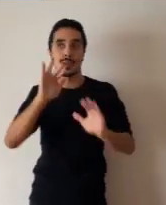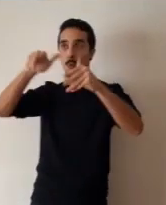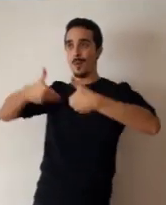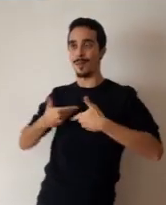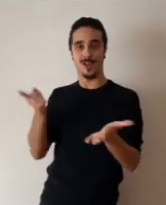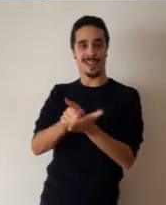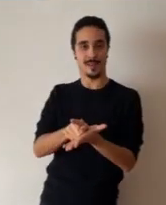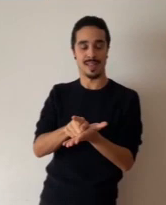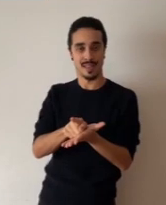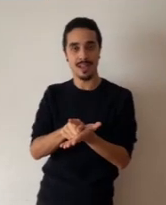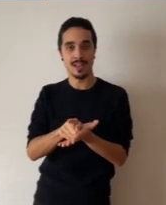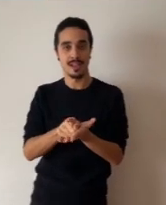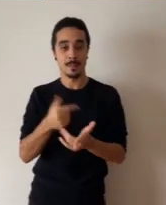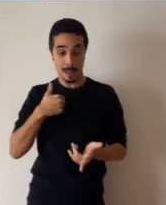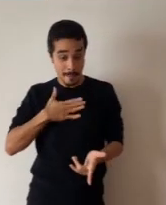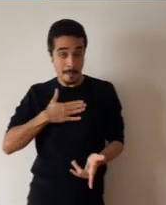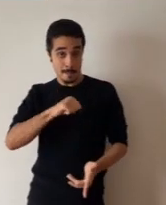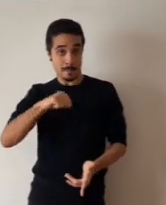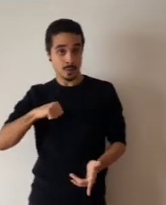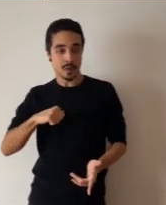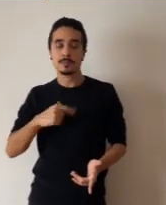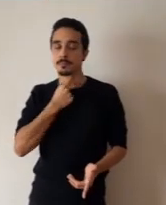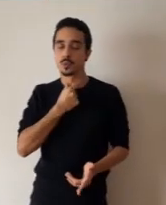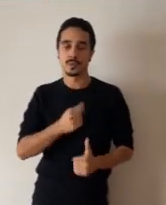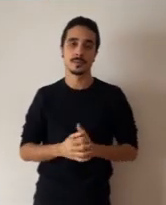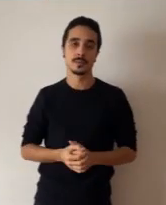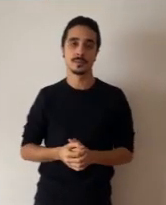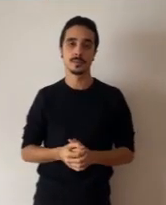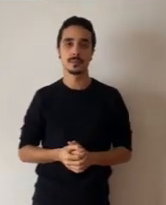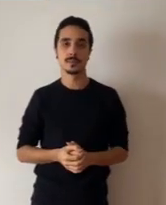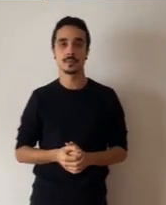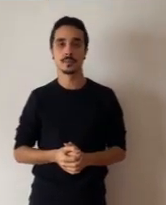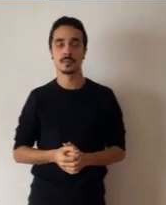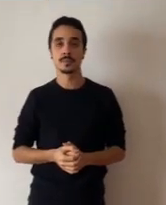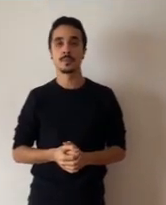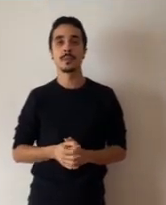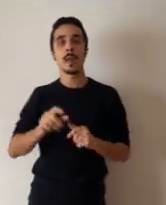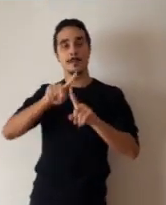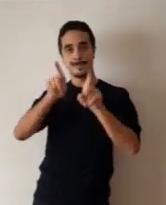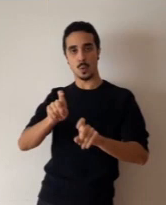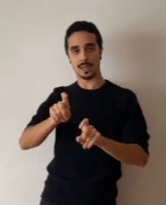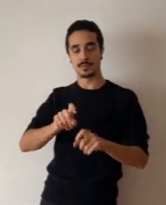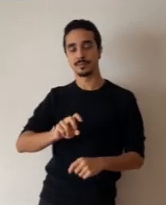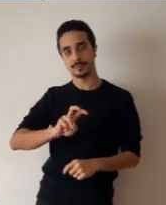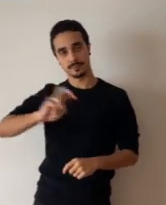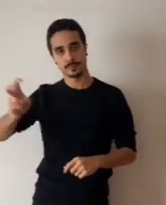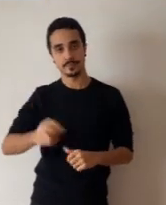y que, bueno, a lo mejor tenemos suerte y vuelve, ojalá, porque de verdad que a mí era una insulina que me gustaba mucho.